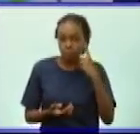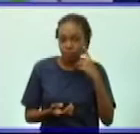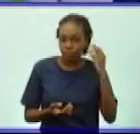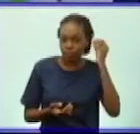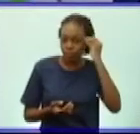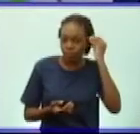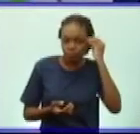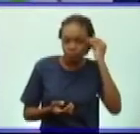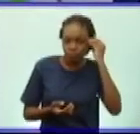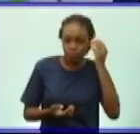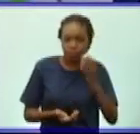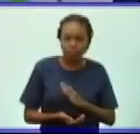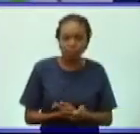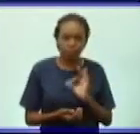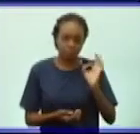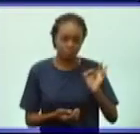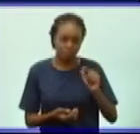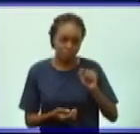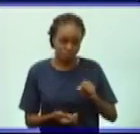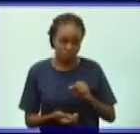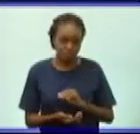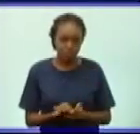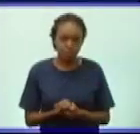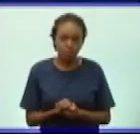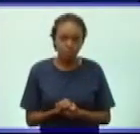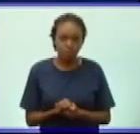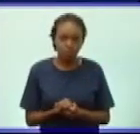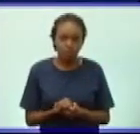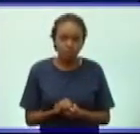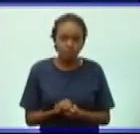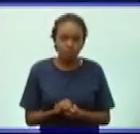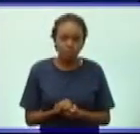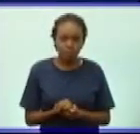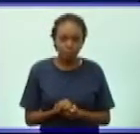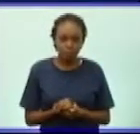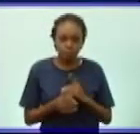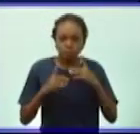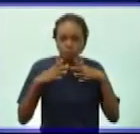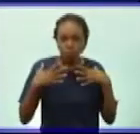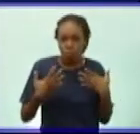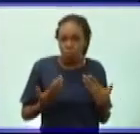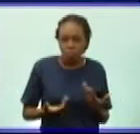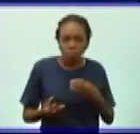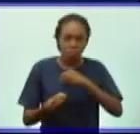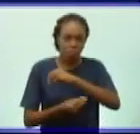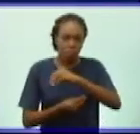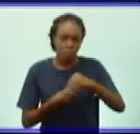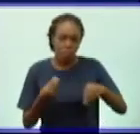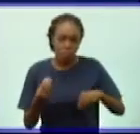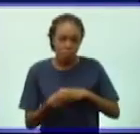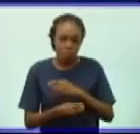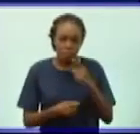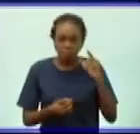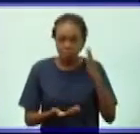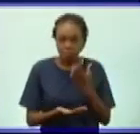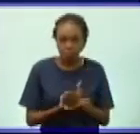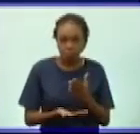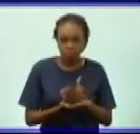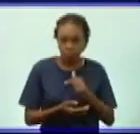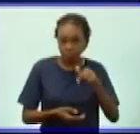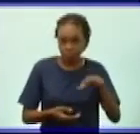mismos. Pero, ¿cuáles son los cambios que hemos estudiado hasta ahora en el grado